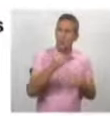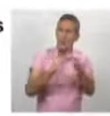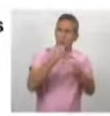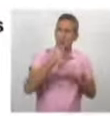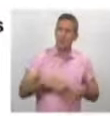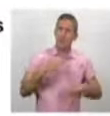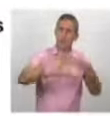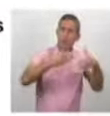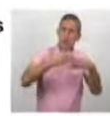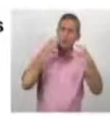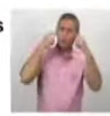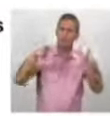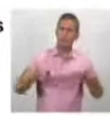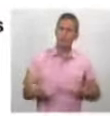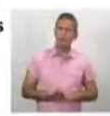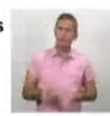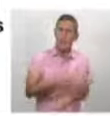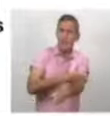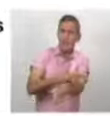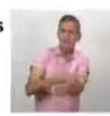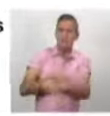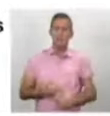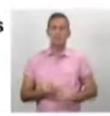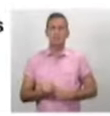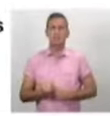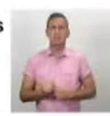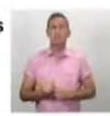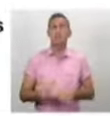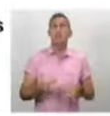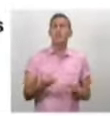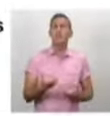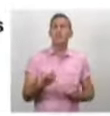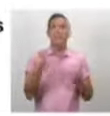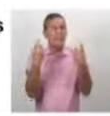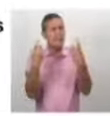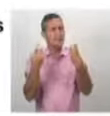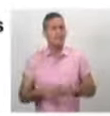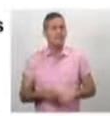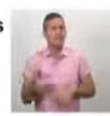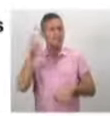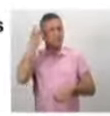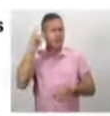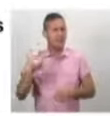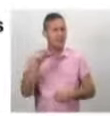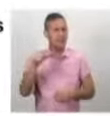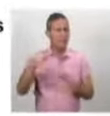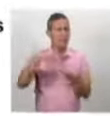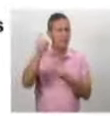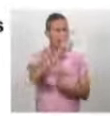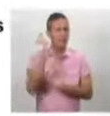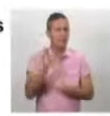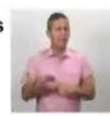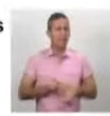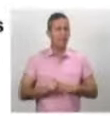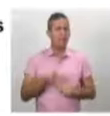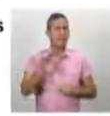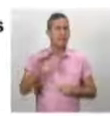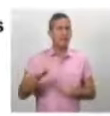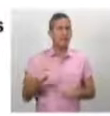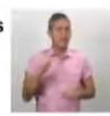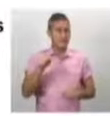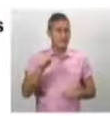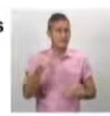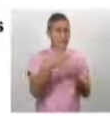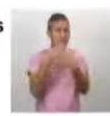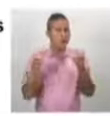de los procesos de la vida y de su diversidad. Fue muy necesario entender esta teoría celular y sin ella no hubiese